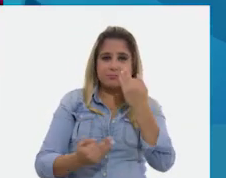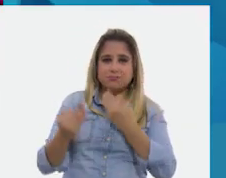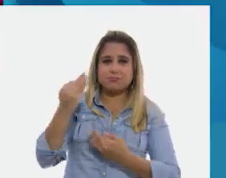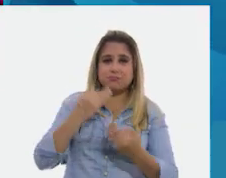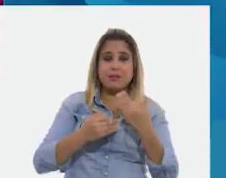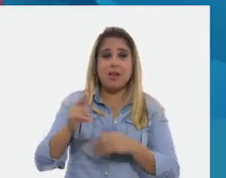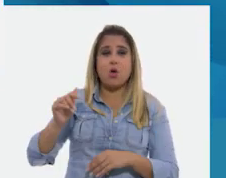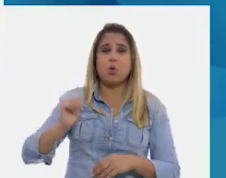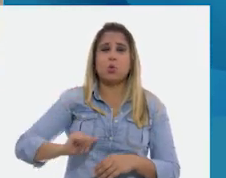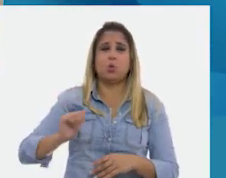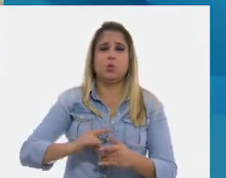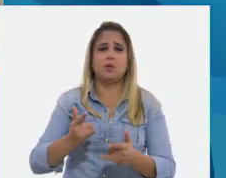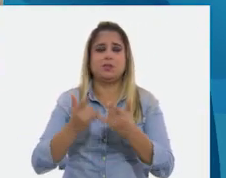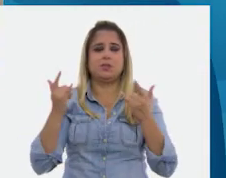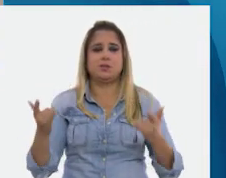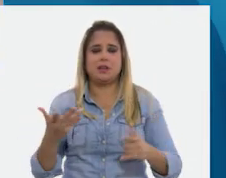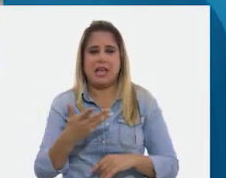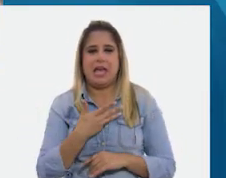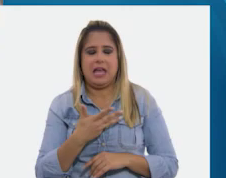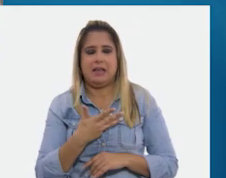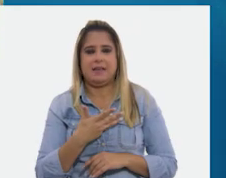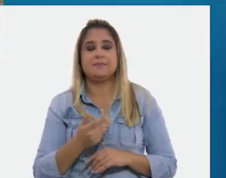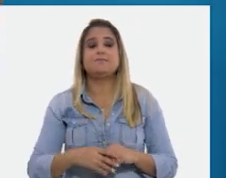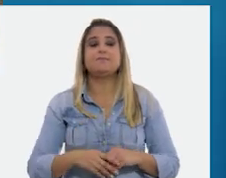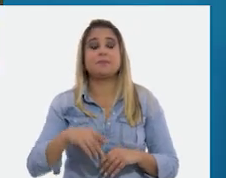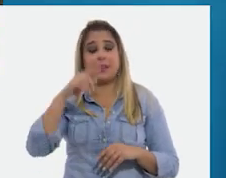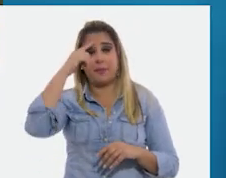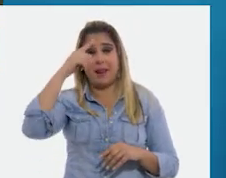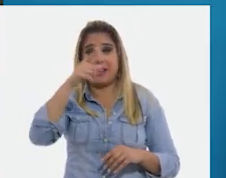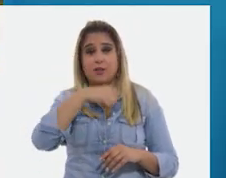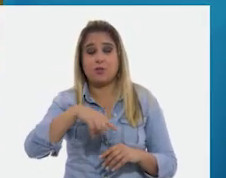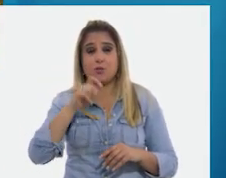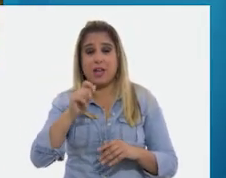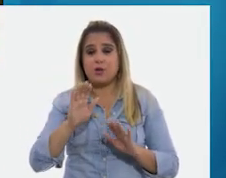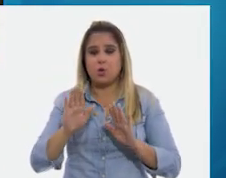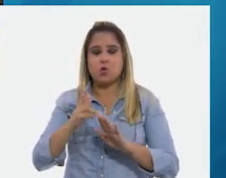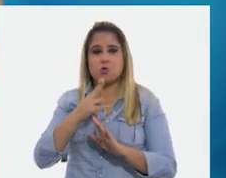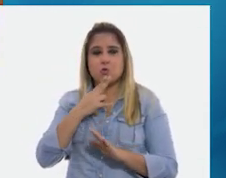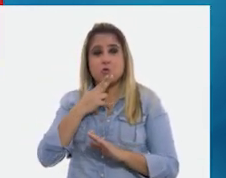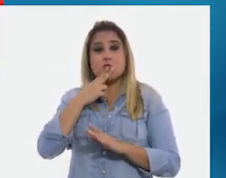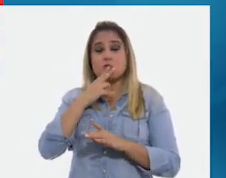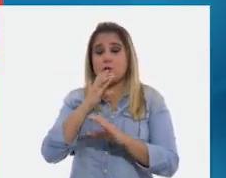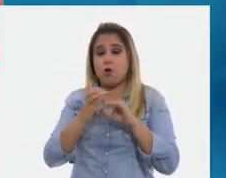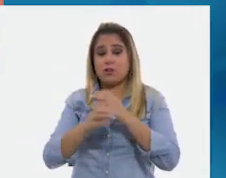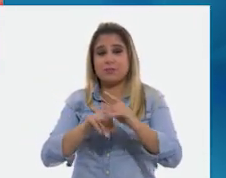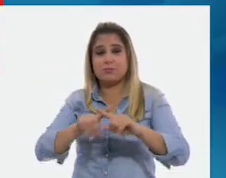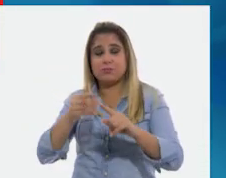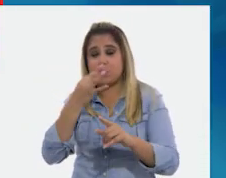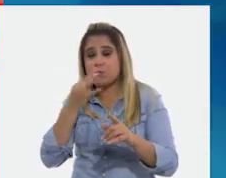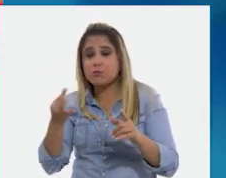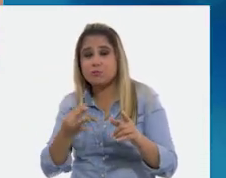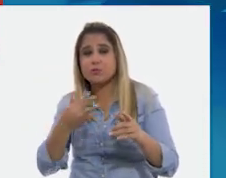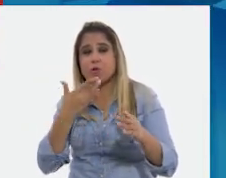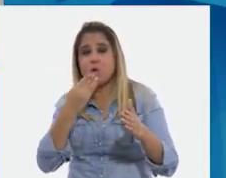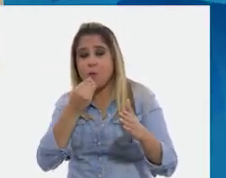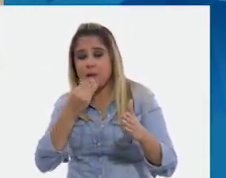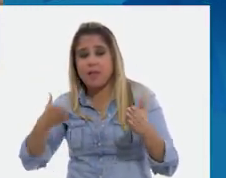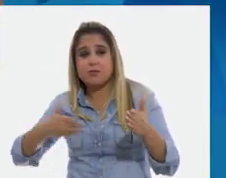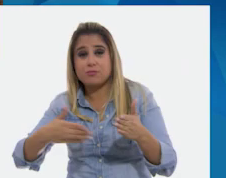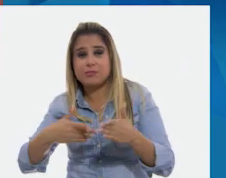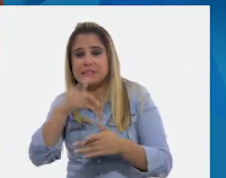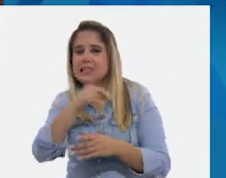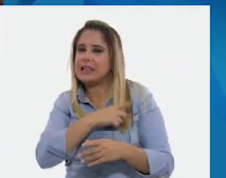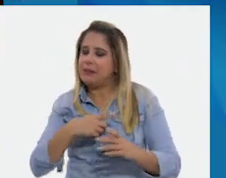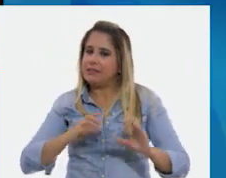Florentino. Para mantener nuestro patrimonio inmaterial, Es necesario conservar los ingredientes de la